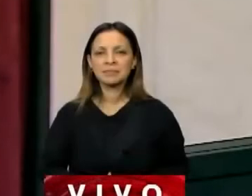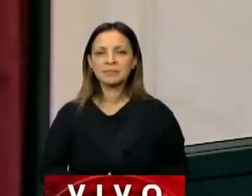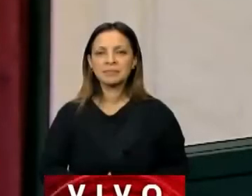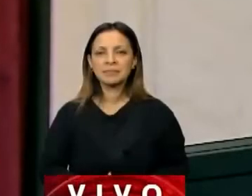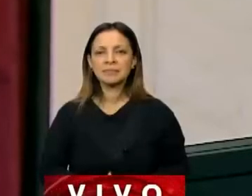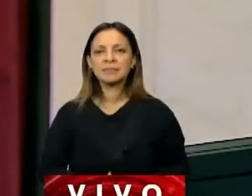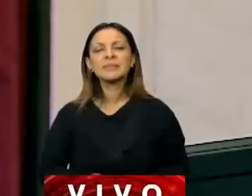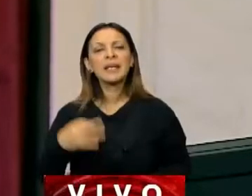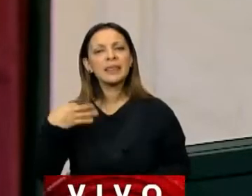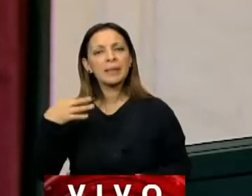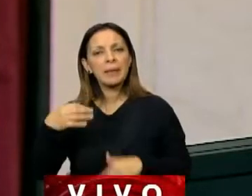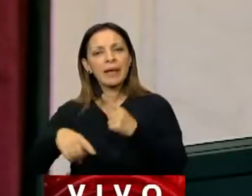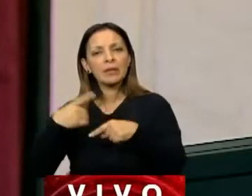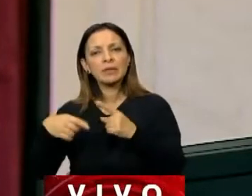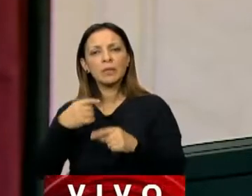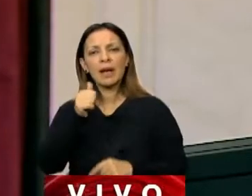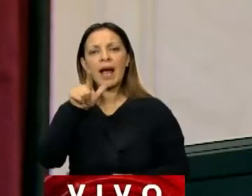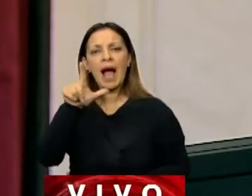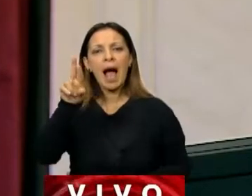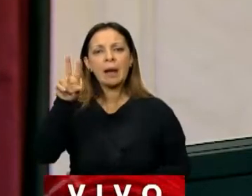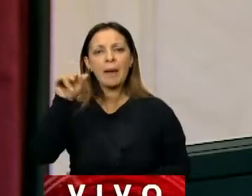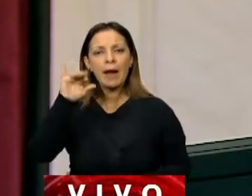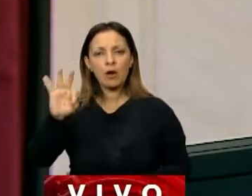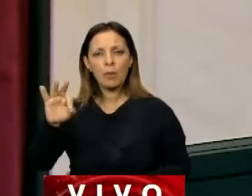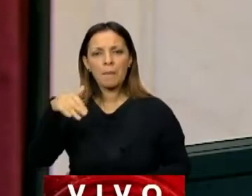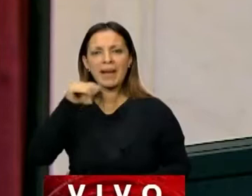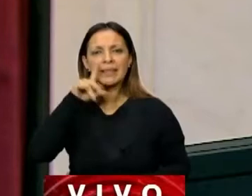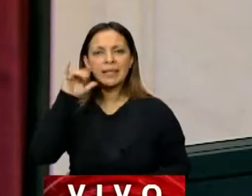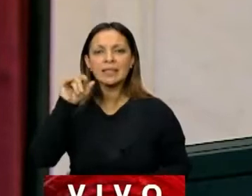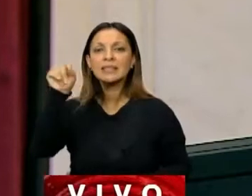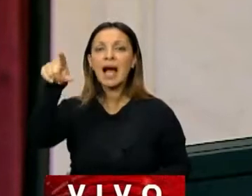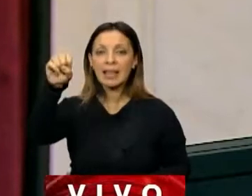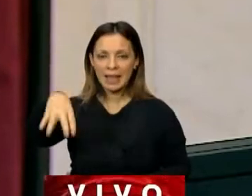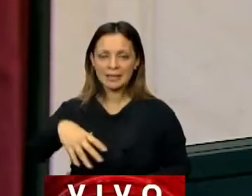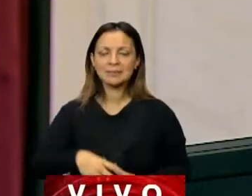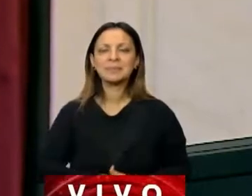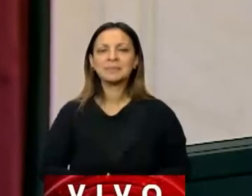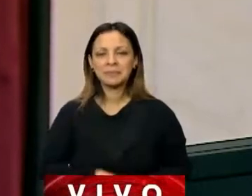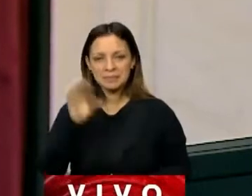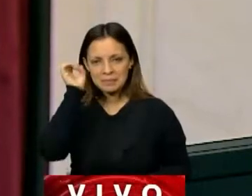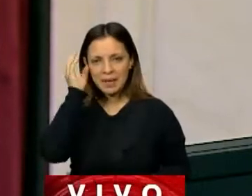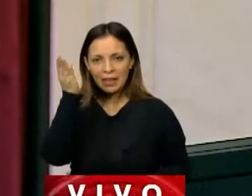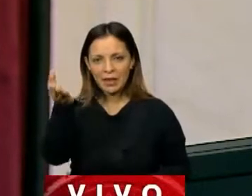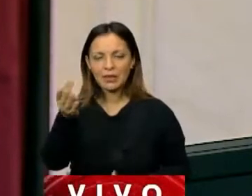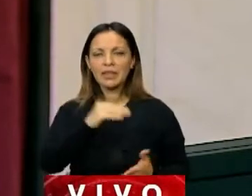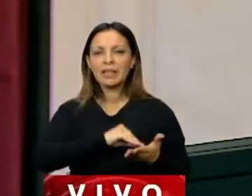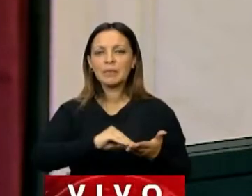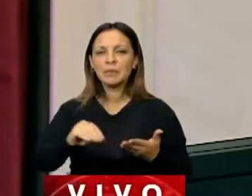Debería continuar el diputado Álvaro Martínez, pero no lo veo. Ah, está ya, perdón, diputado por